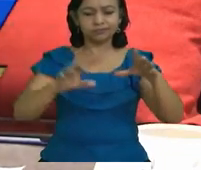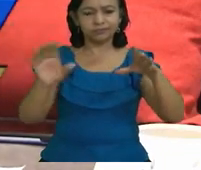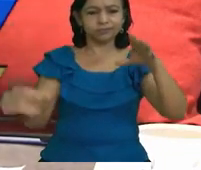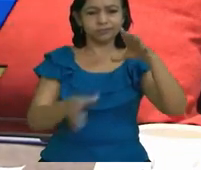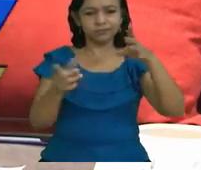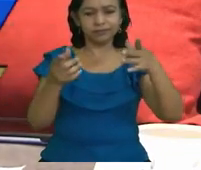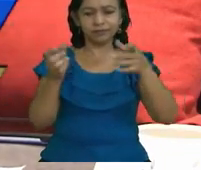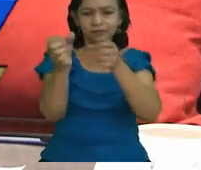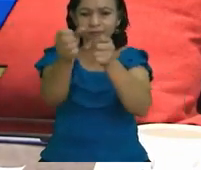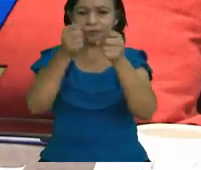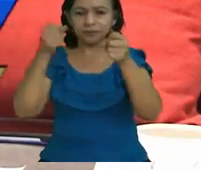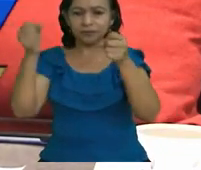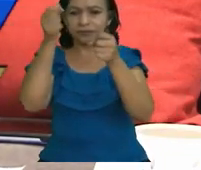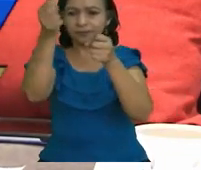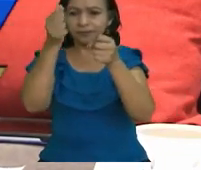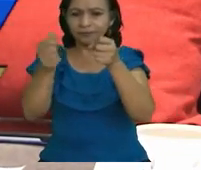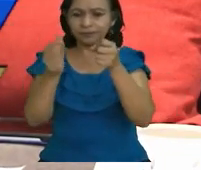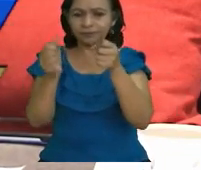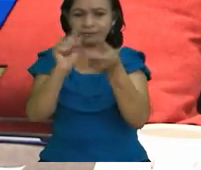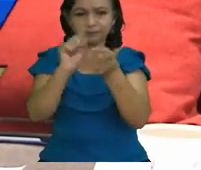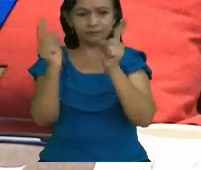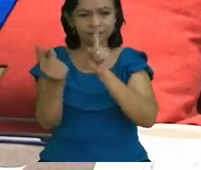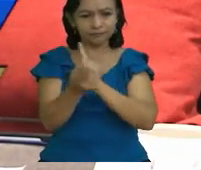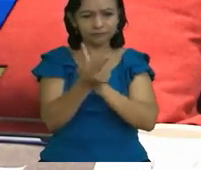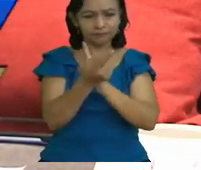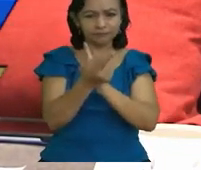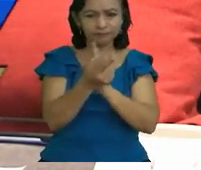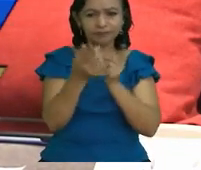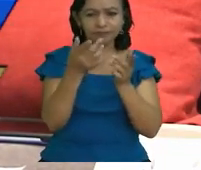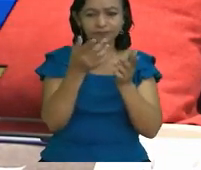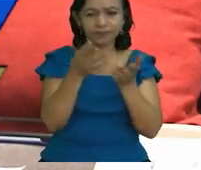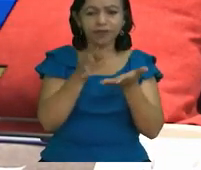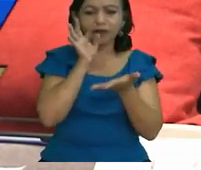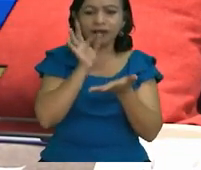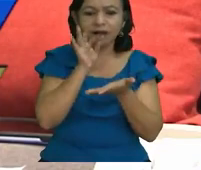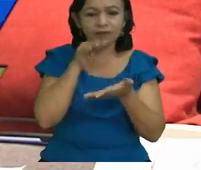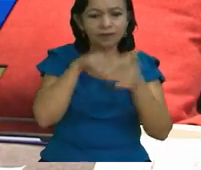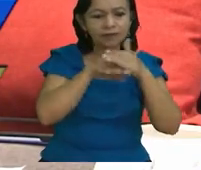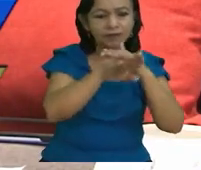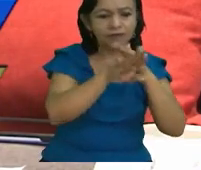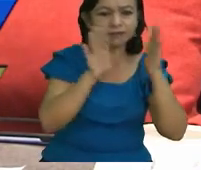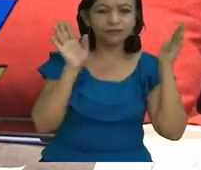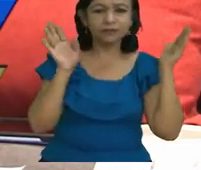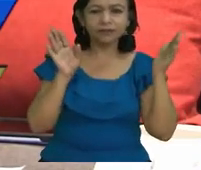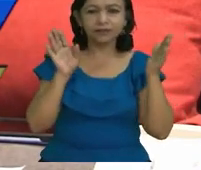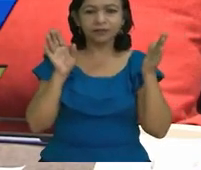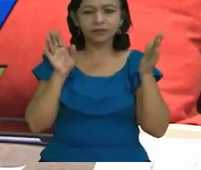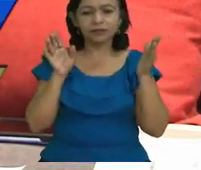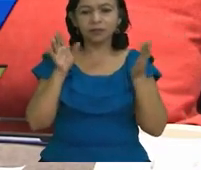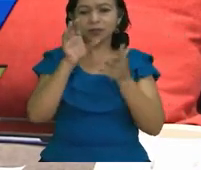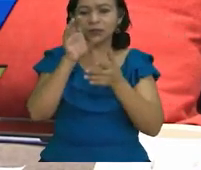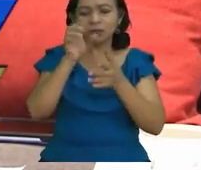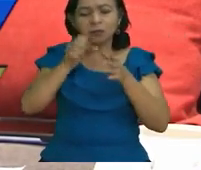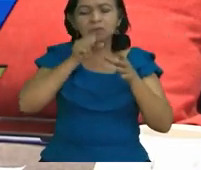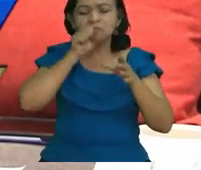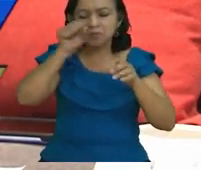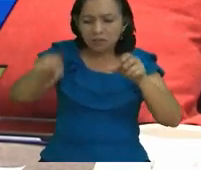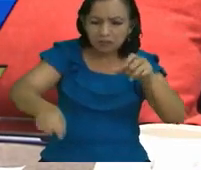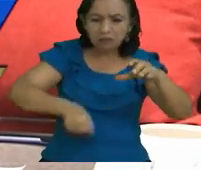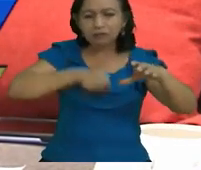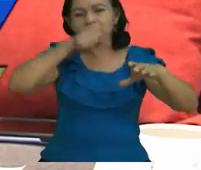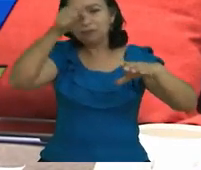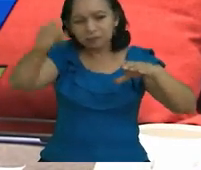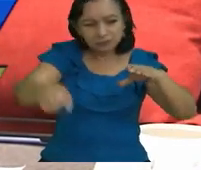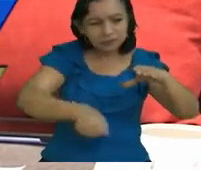un microondas que tenía, lo transformé en una tostadora de café. Okay. Agarré un molino Corona viejo que tenía, de